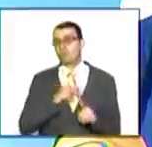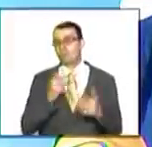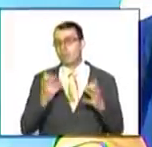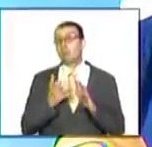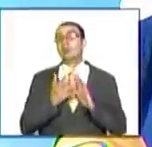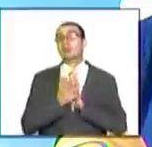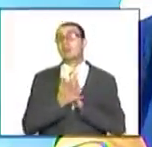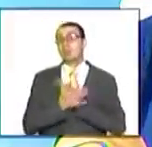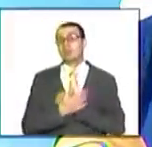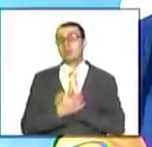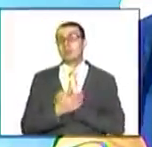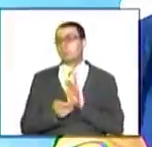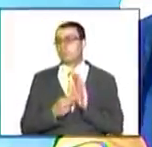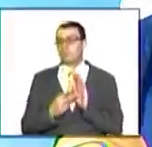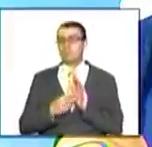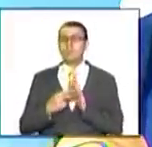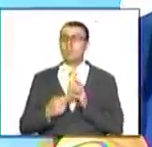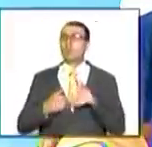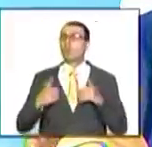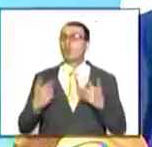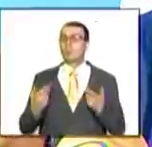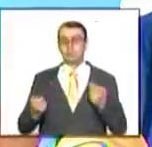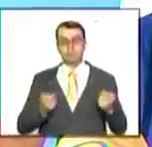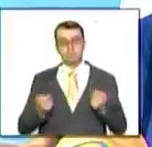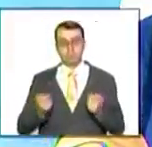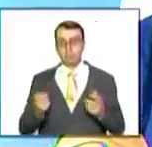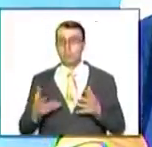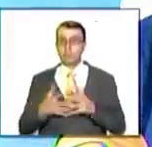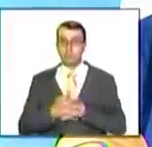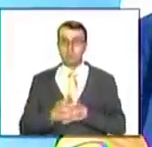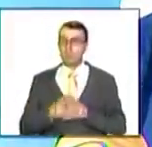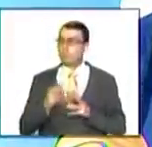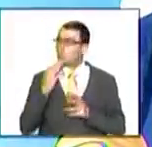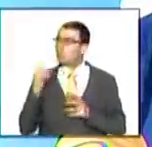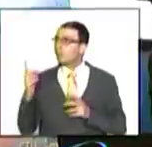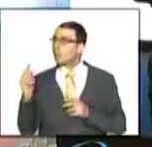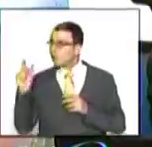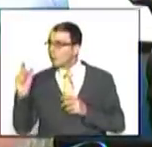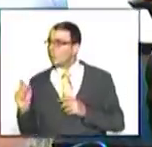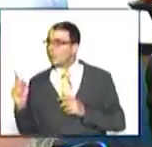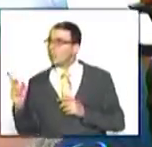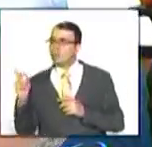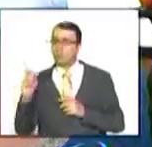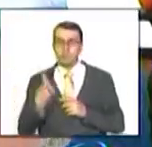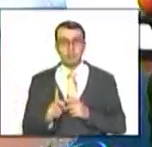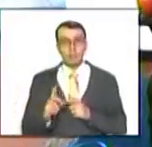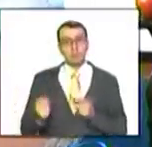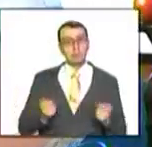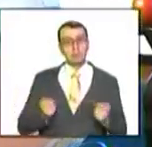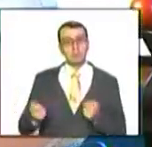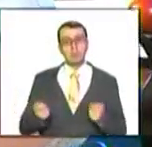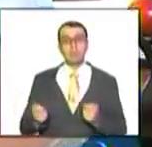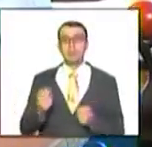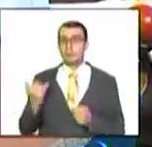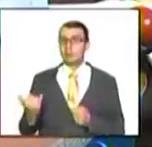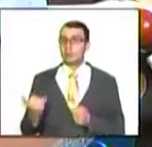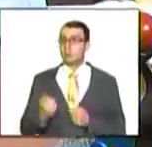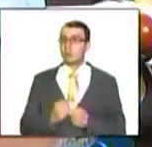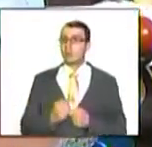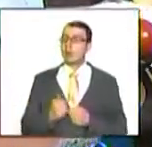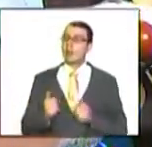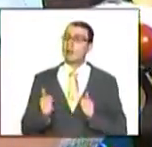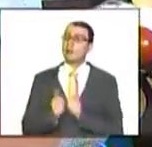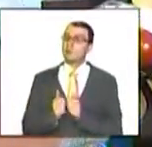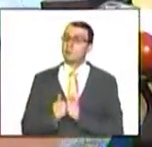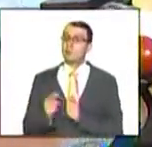ese manejo integral. Contemos un poco de ese proceso de la consulta y del manejo integral que se hace acompañado a